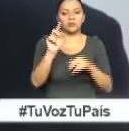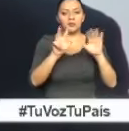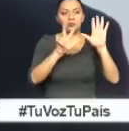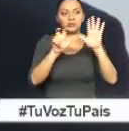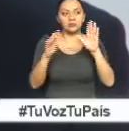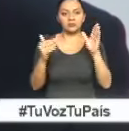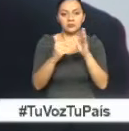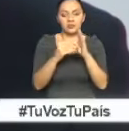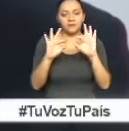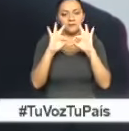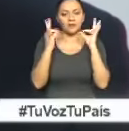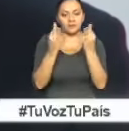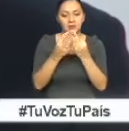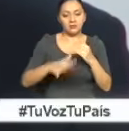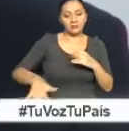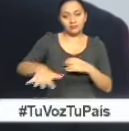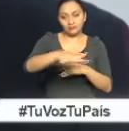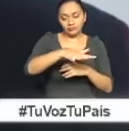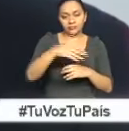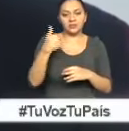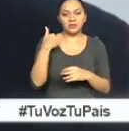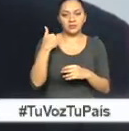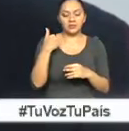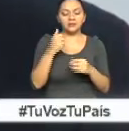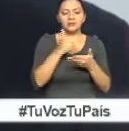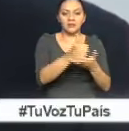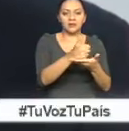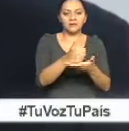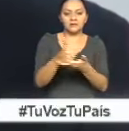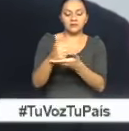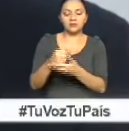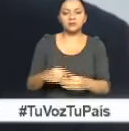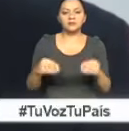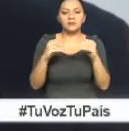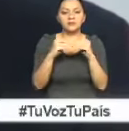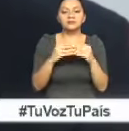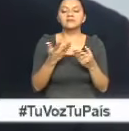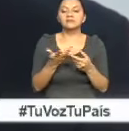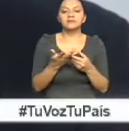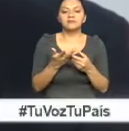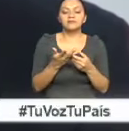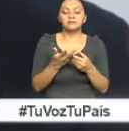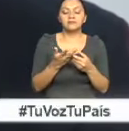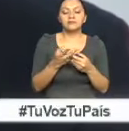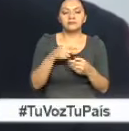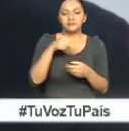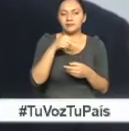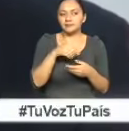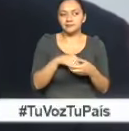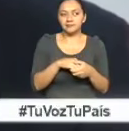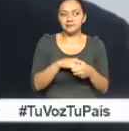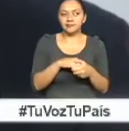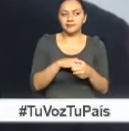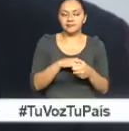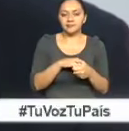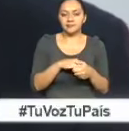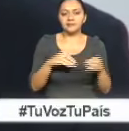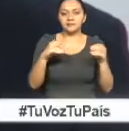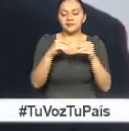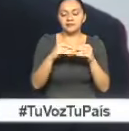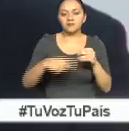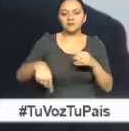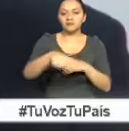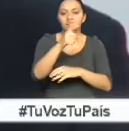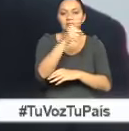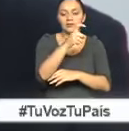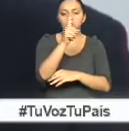1.800.000 familias, de 1.800.000 familias. La energía que genera sopladora serviría para poder satisfacer la demanda de más